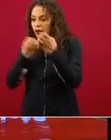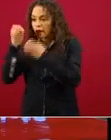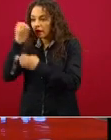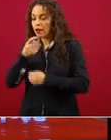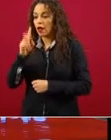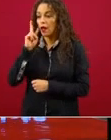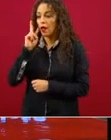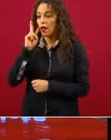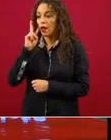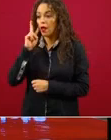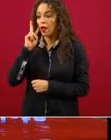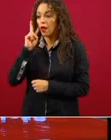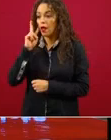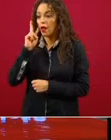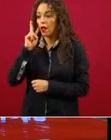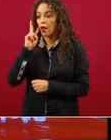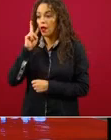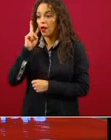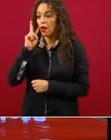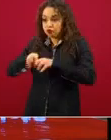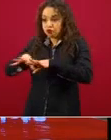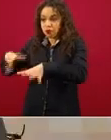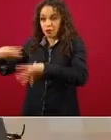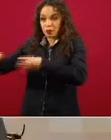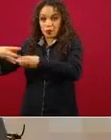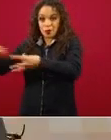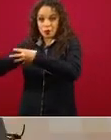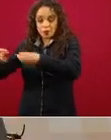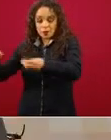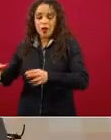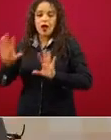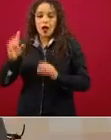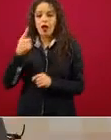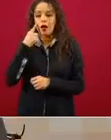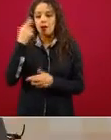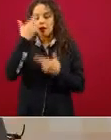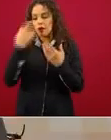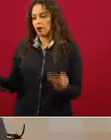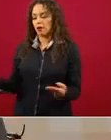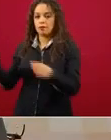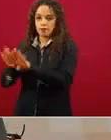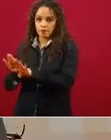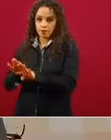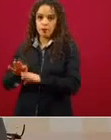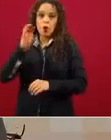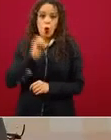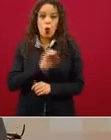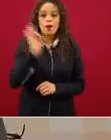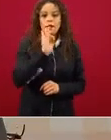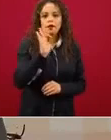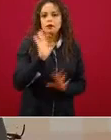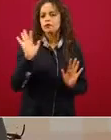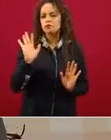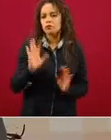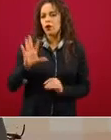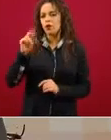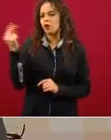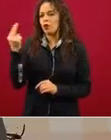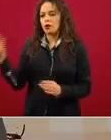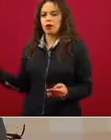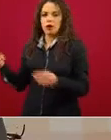la suspensión temporal de actividades, o pueden no necesitarse la suspensión temporal de actividades, depende de la